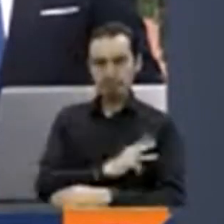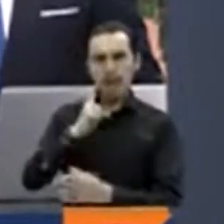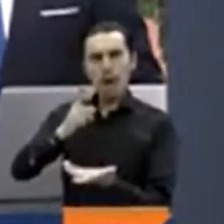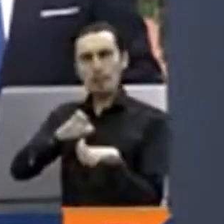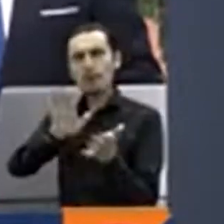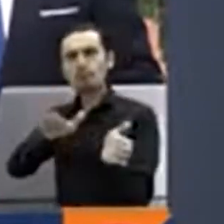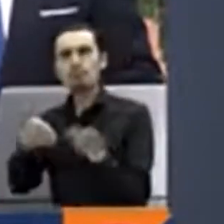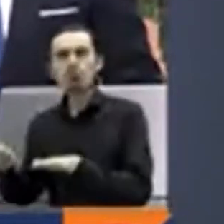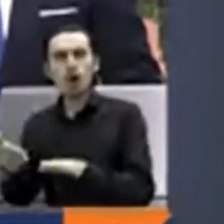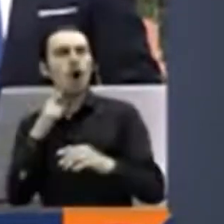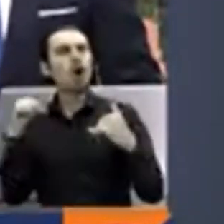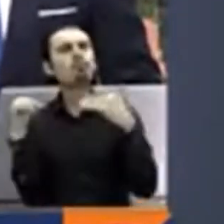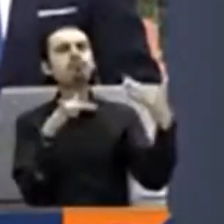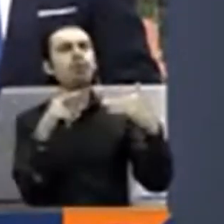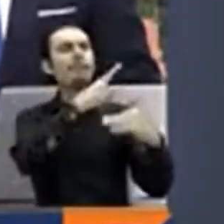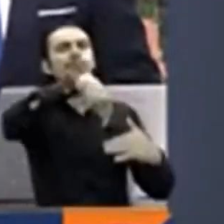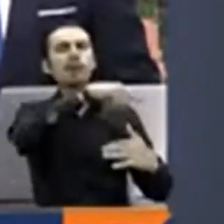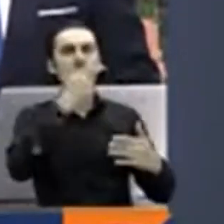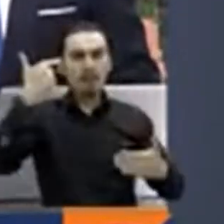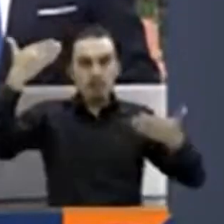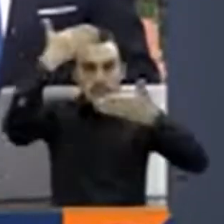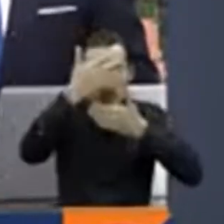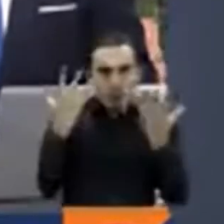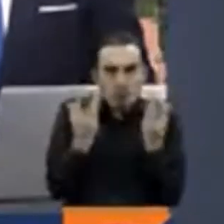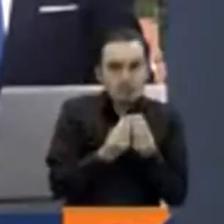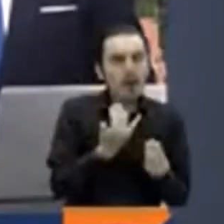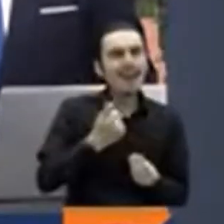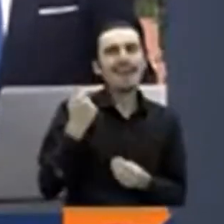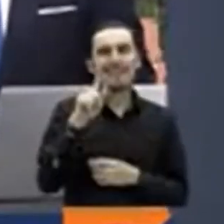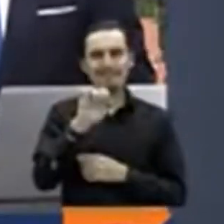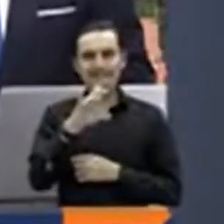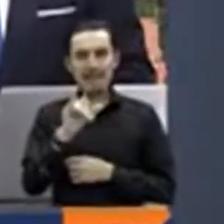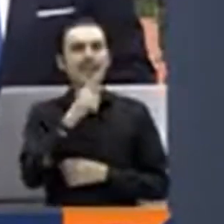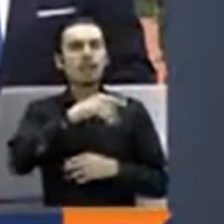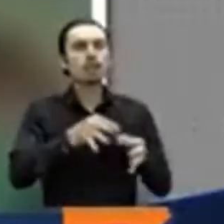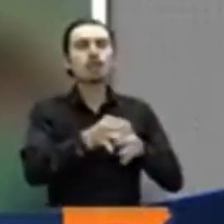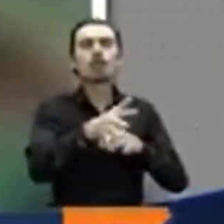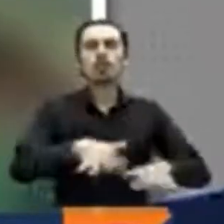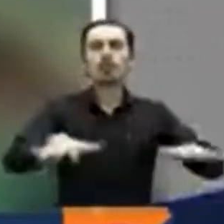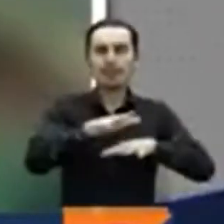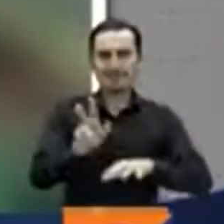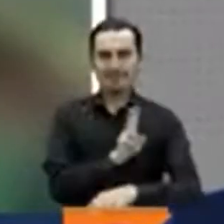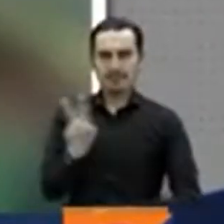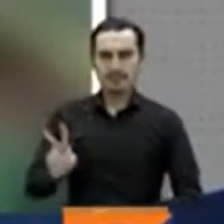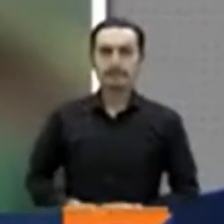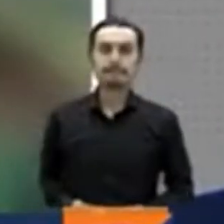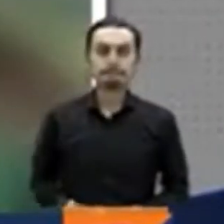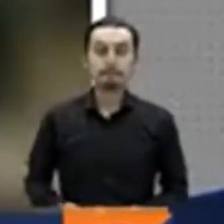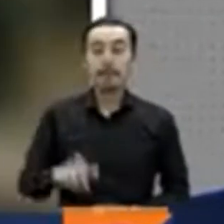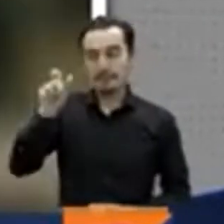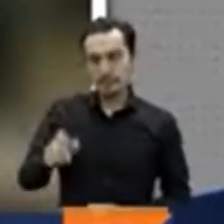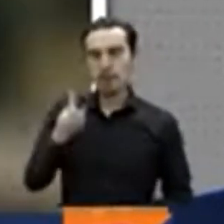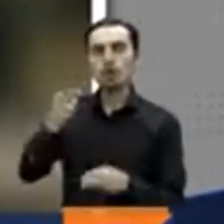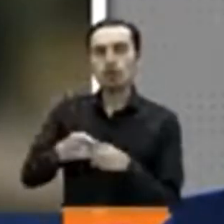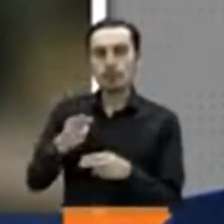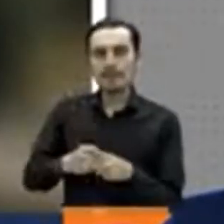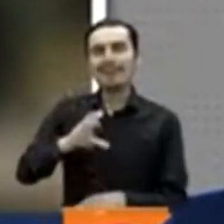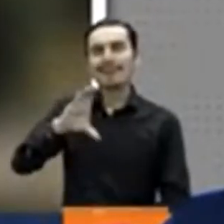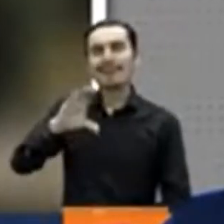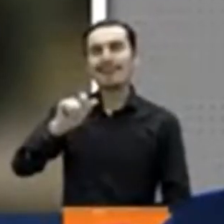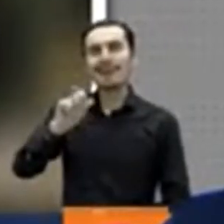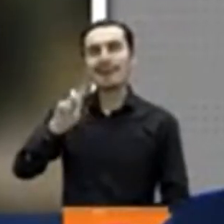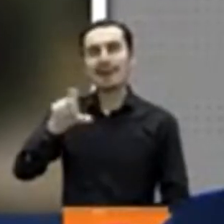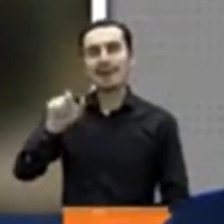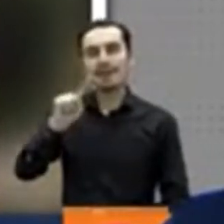contra integrantes de las disidencias de las FARC, esto en zona rural del municipio de Jamundí, en el Valle del Cauca. El uniformado, identificado como Carlos